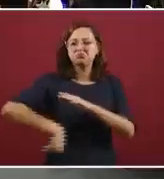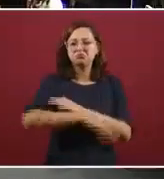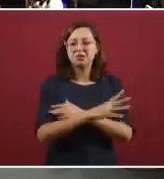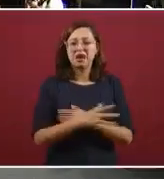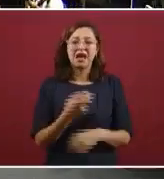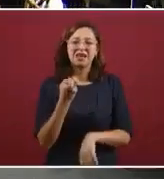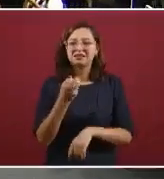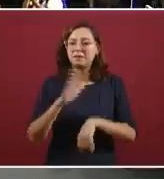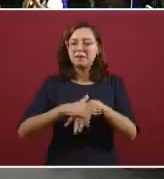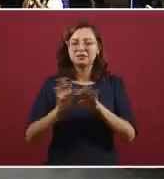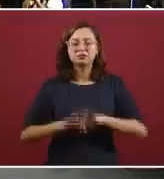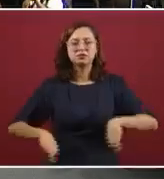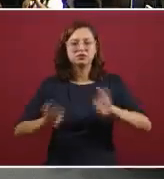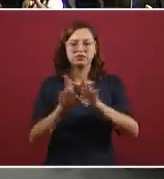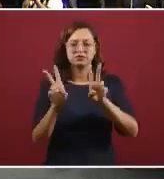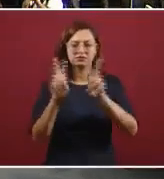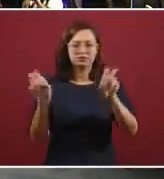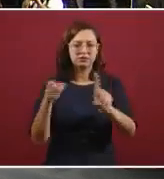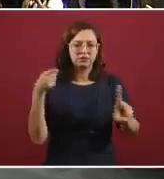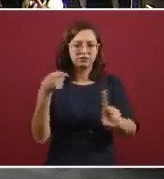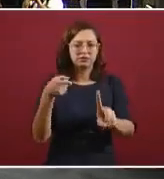es el tema fundamental. Gracias.